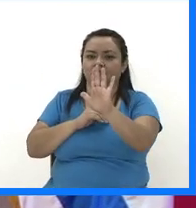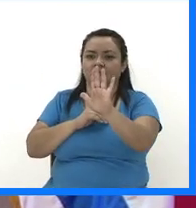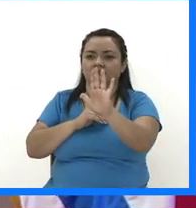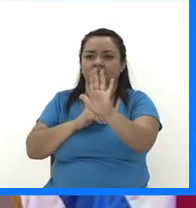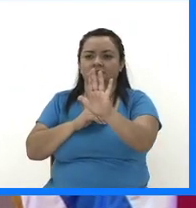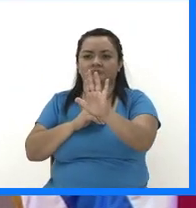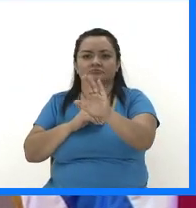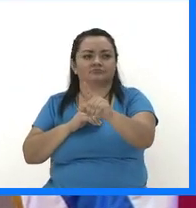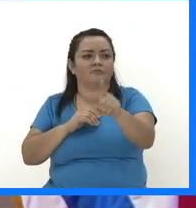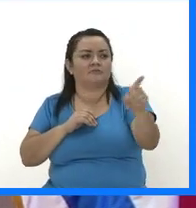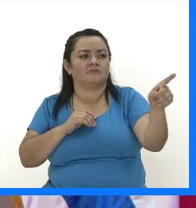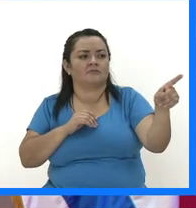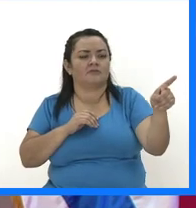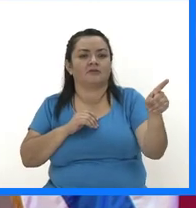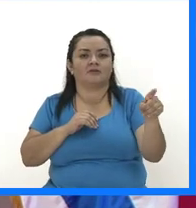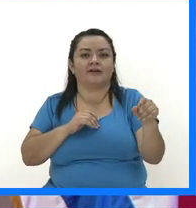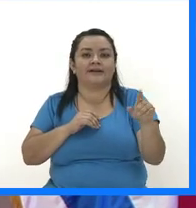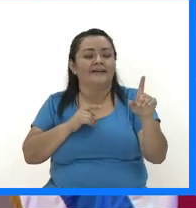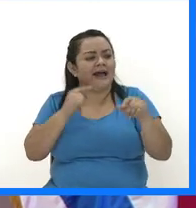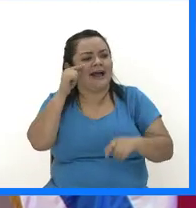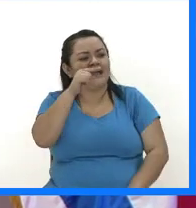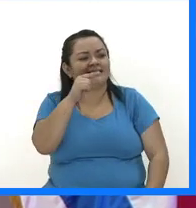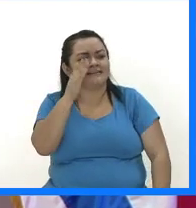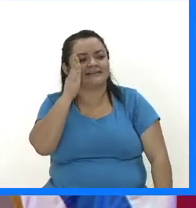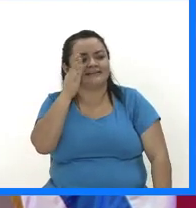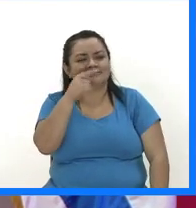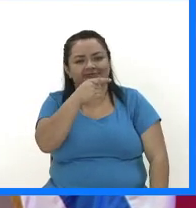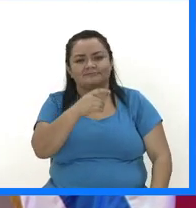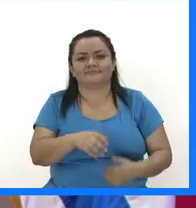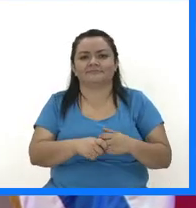había uno de los profetas de dios verdad